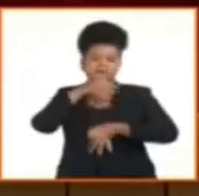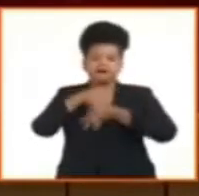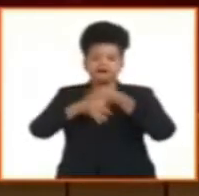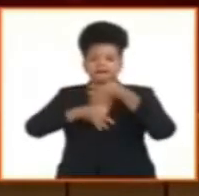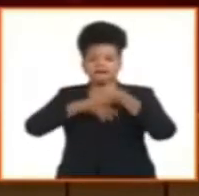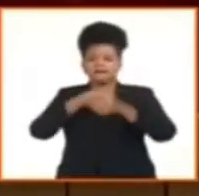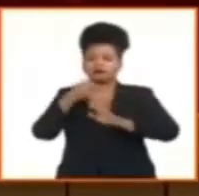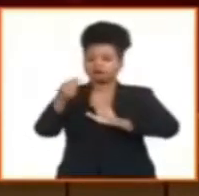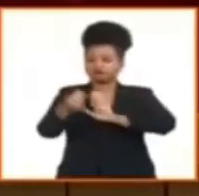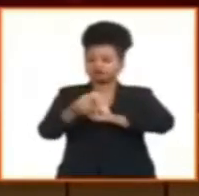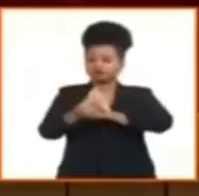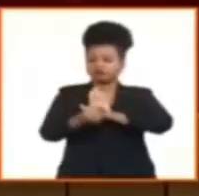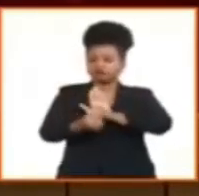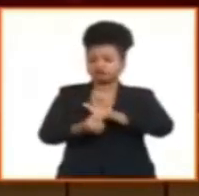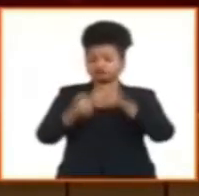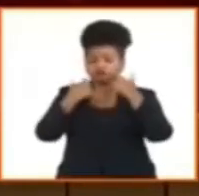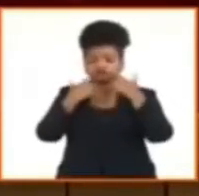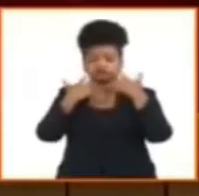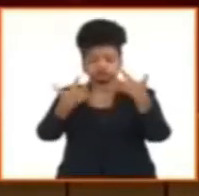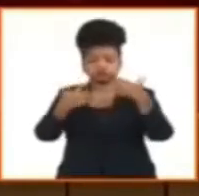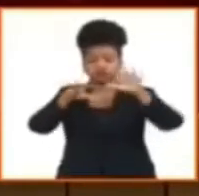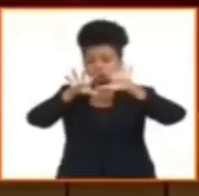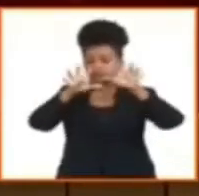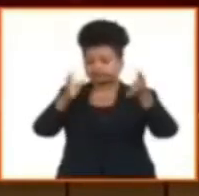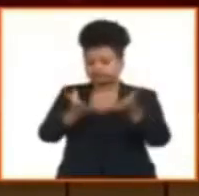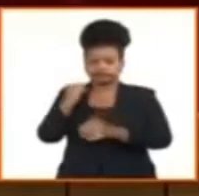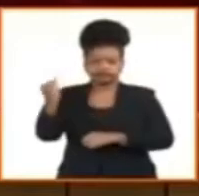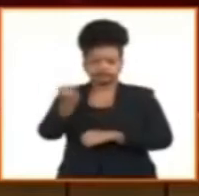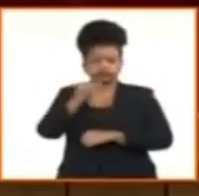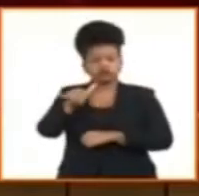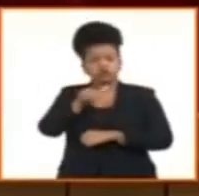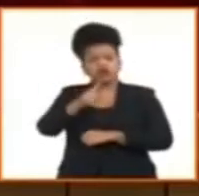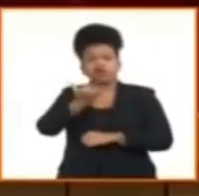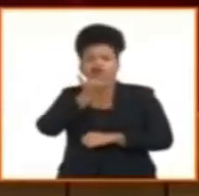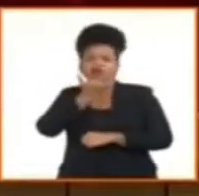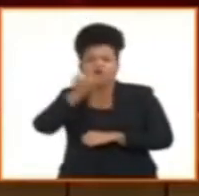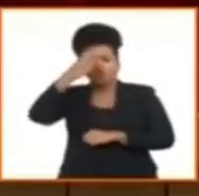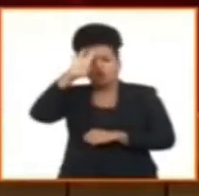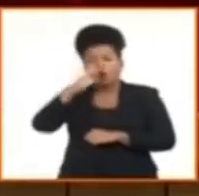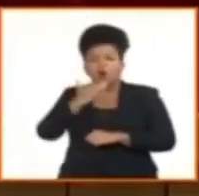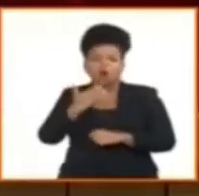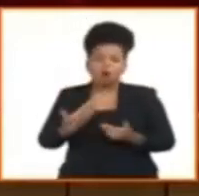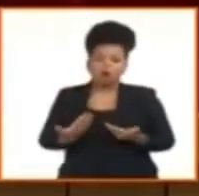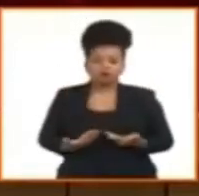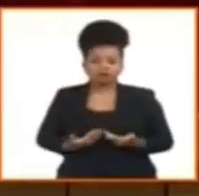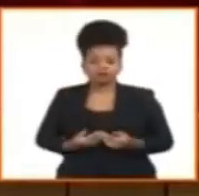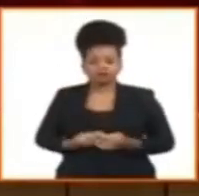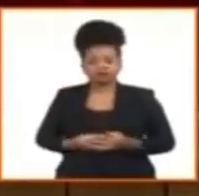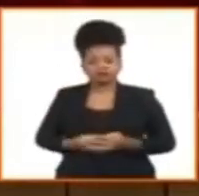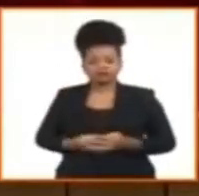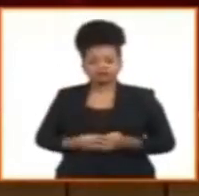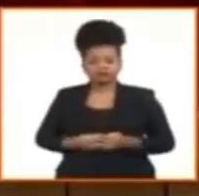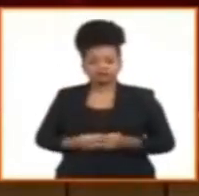elementos del contexto internacional y particularmente cómo influye ese contexto internacional en las condiciones de nuestro